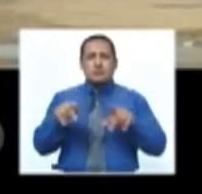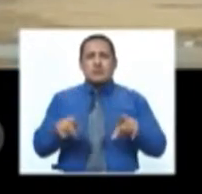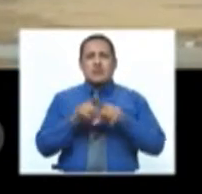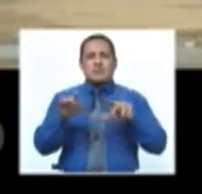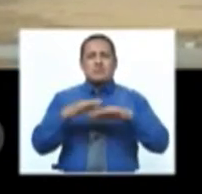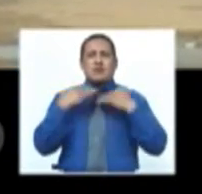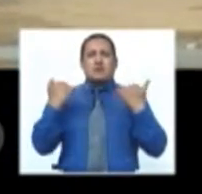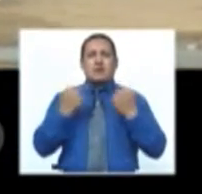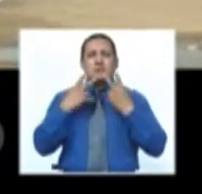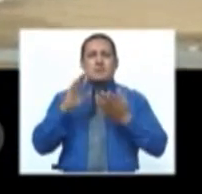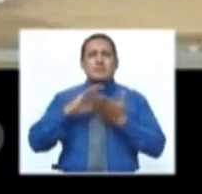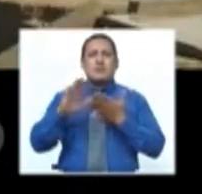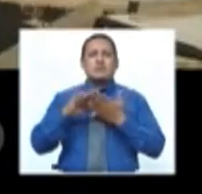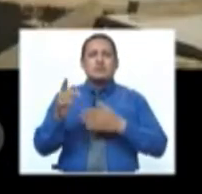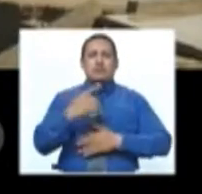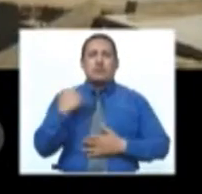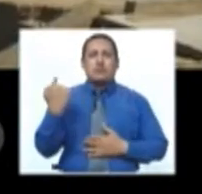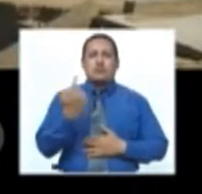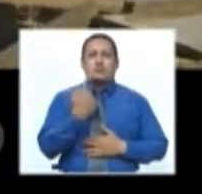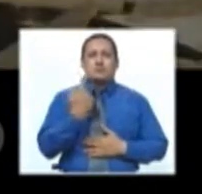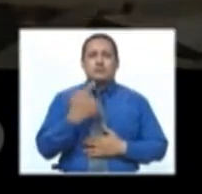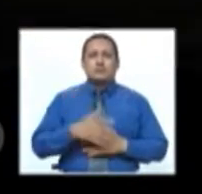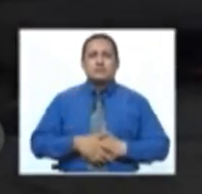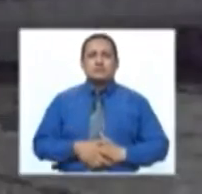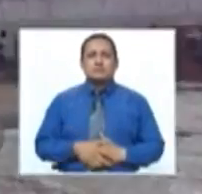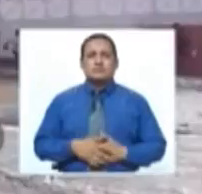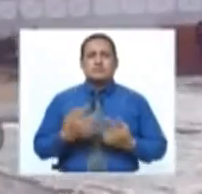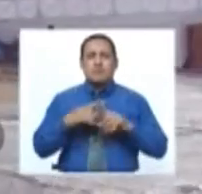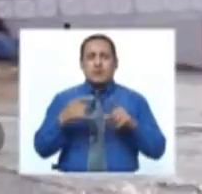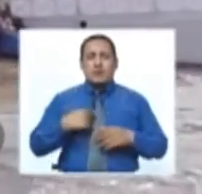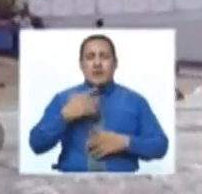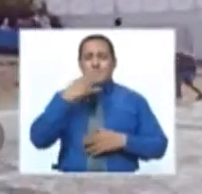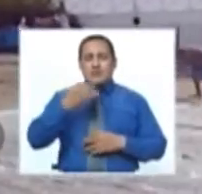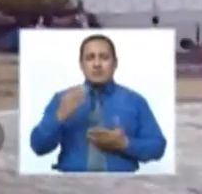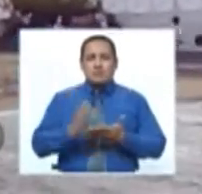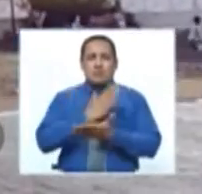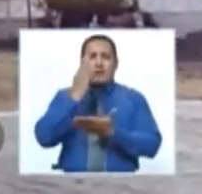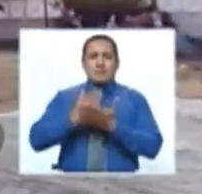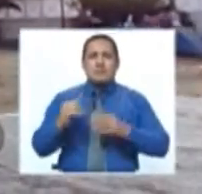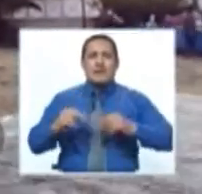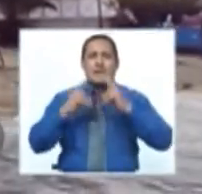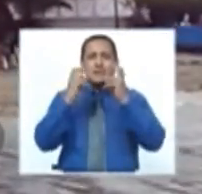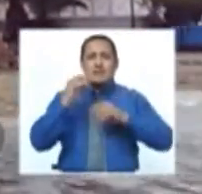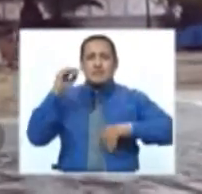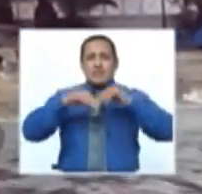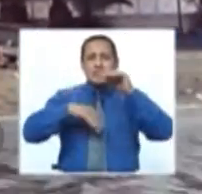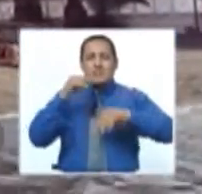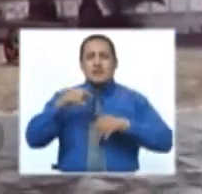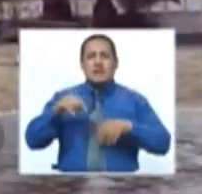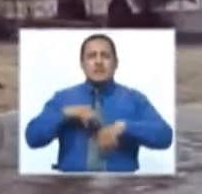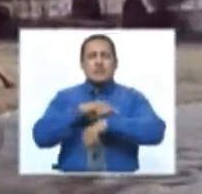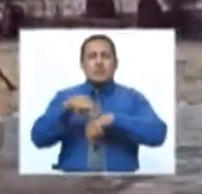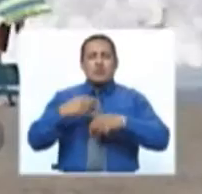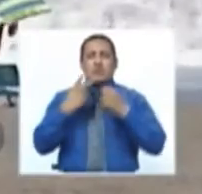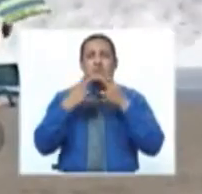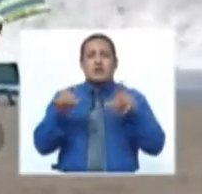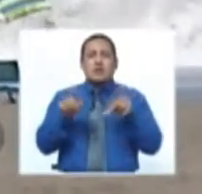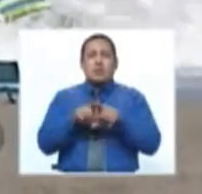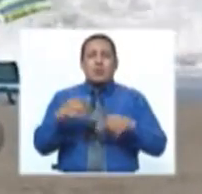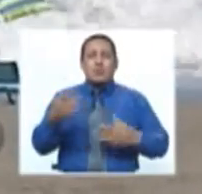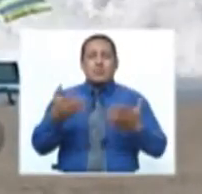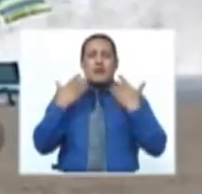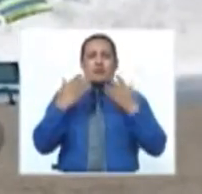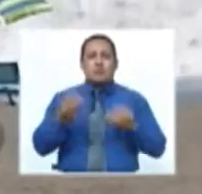erosión consentida por el mismo. Pero lo cierto es que la polémica en temas de playa dura lo que dura un